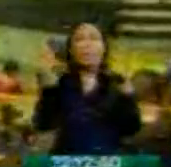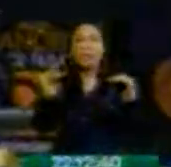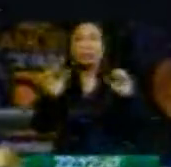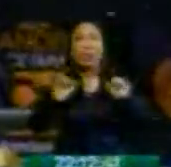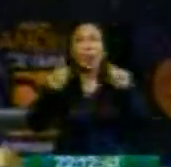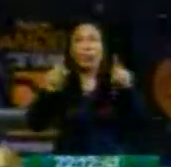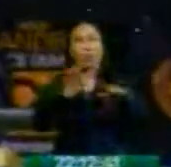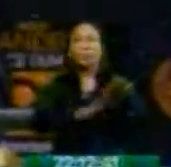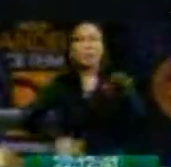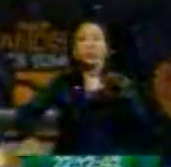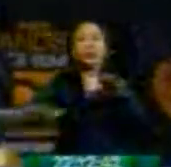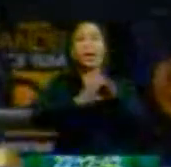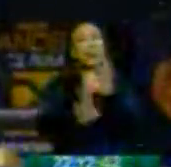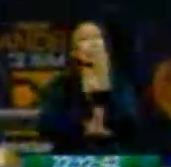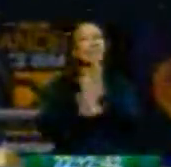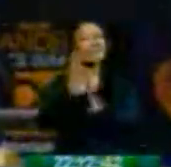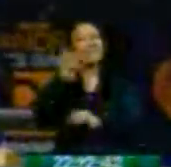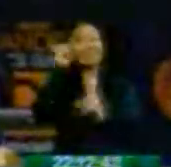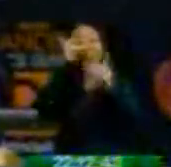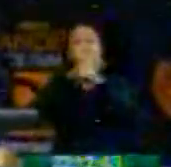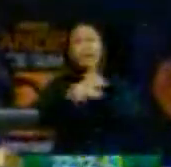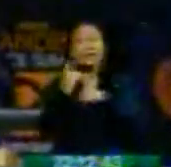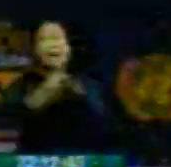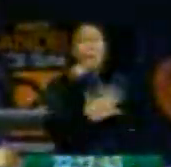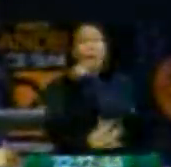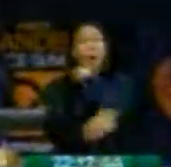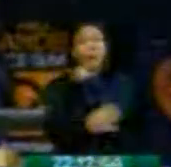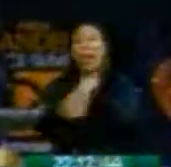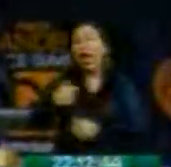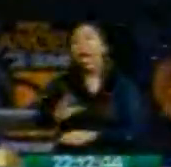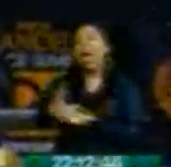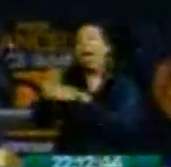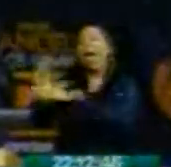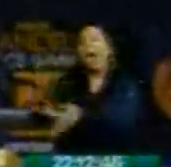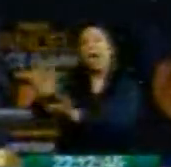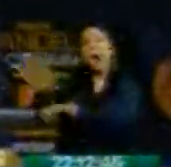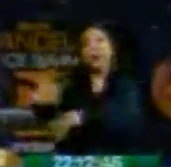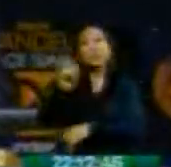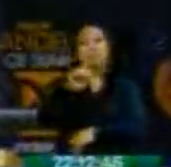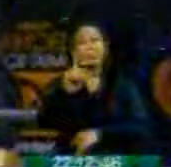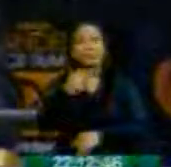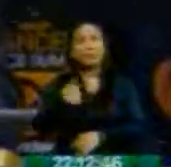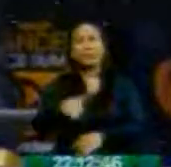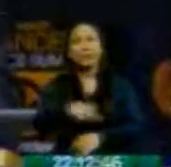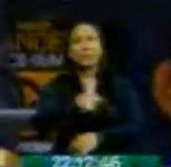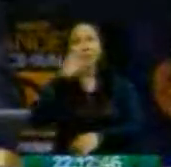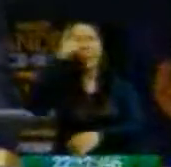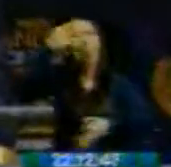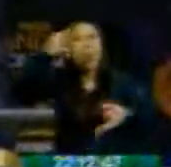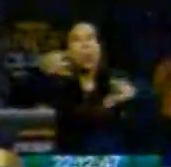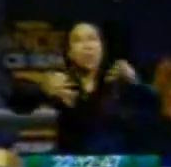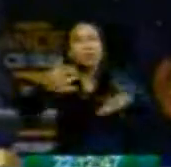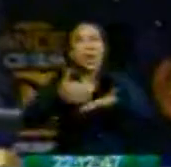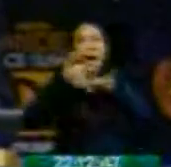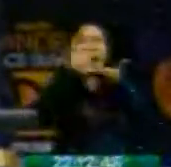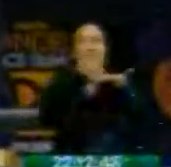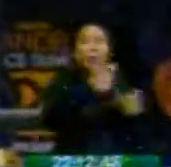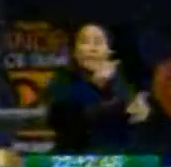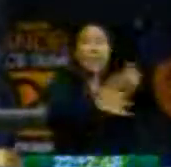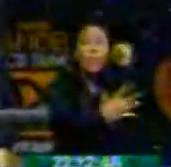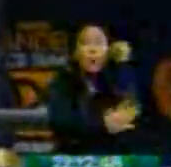otros. Ya que superar la pobreza no es un gesto de caridad, es un acto de justicia, como usted lo